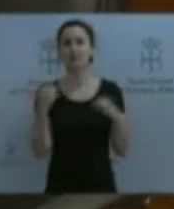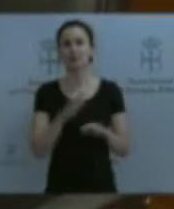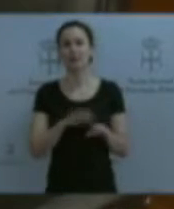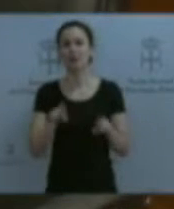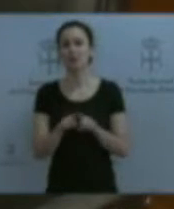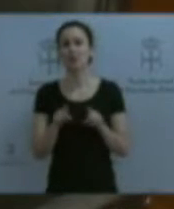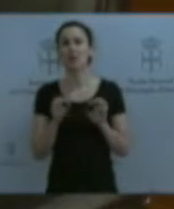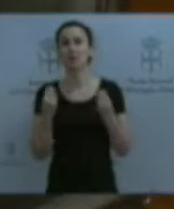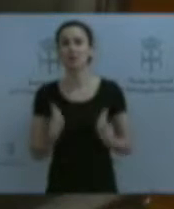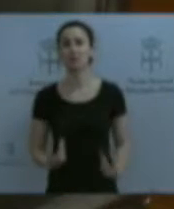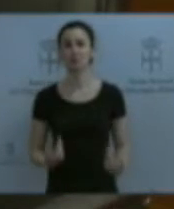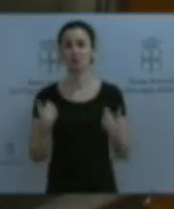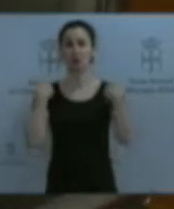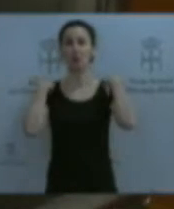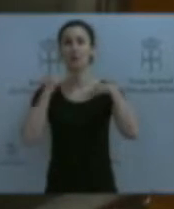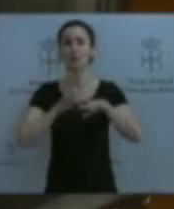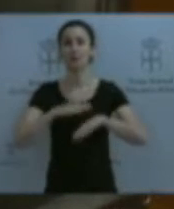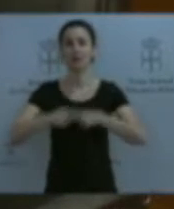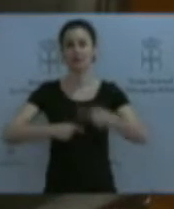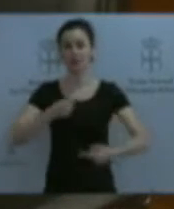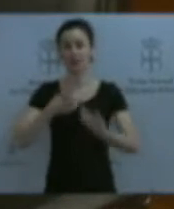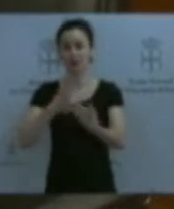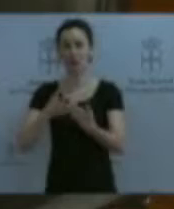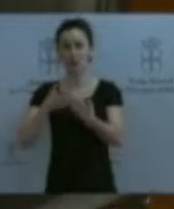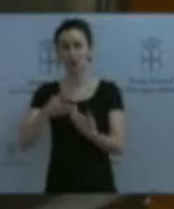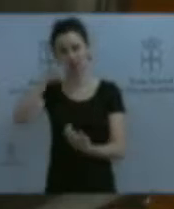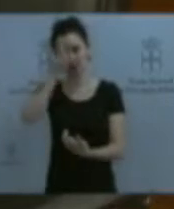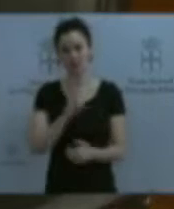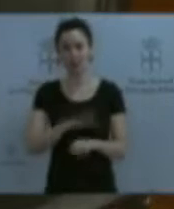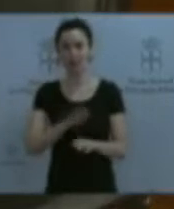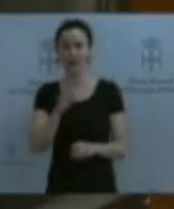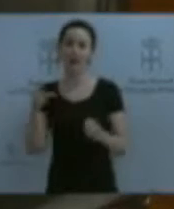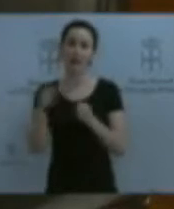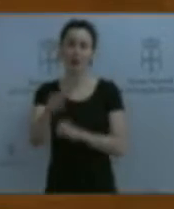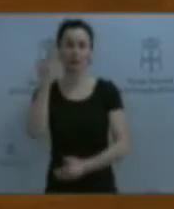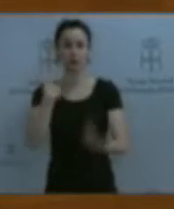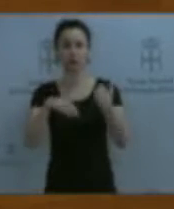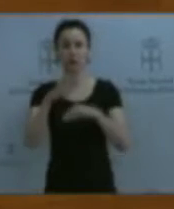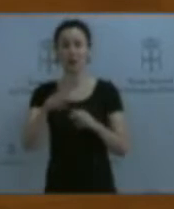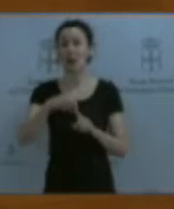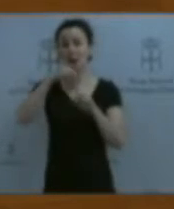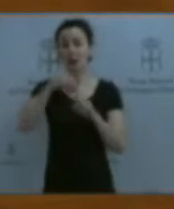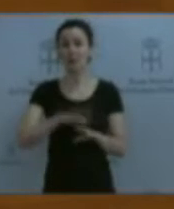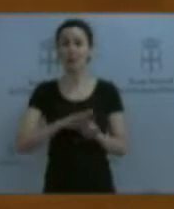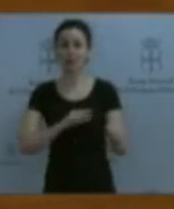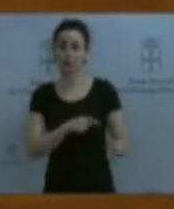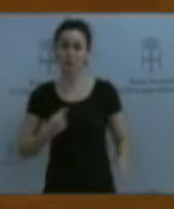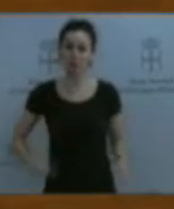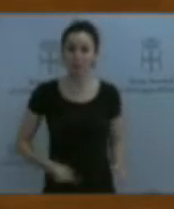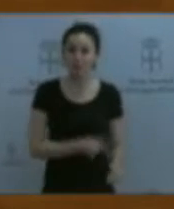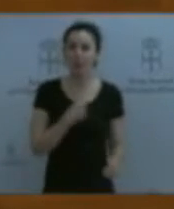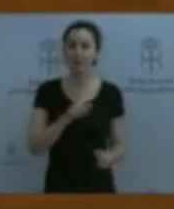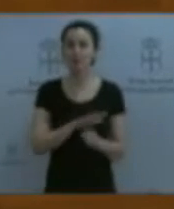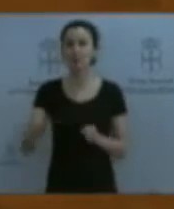el peso en las familias que más han sufrido y luchar contra la evasión son las claves de la propuesta que defendemos desde Podemos en materia fiscal, así como